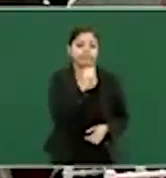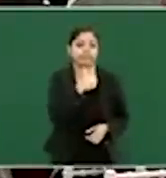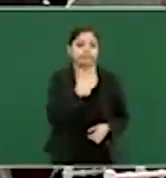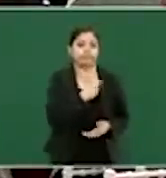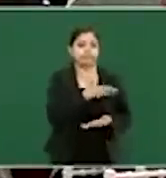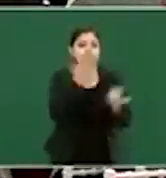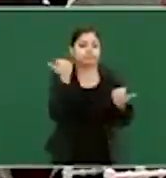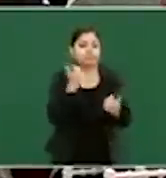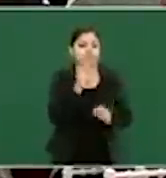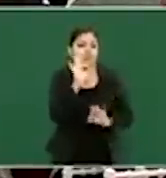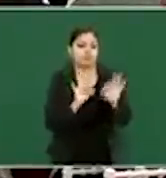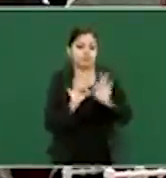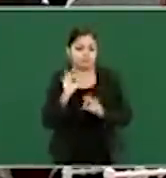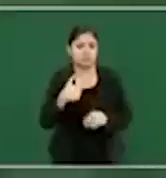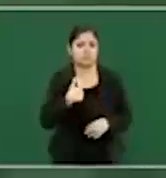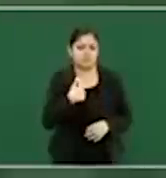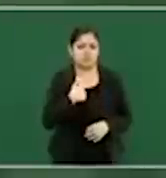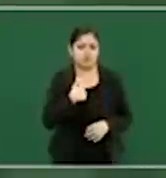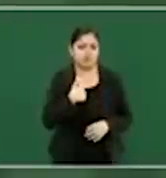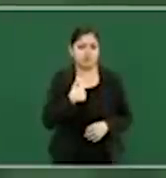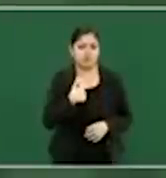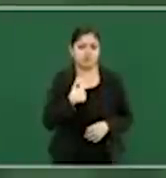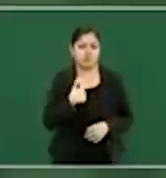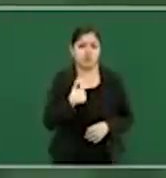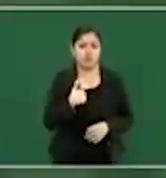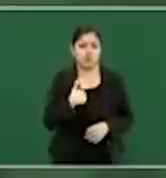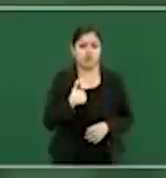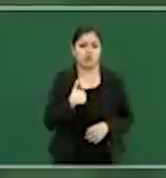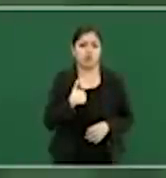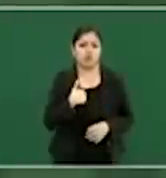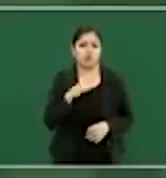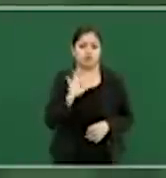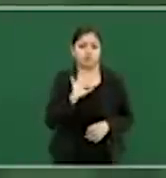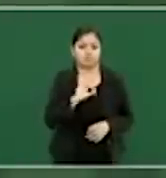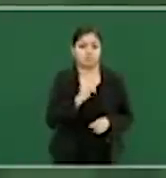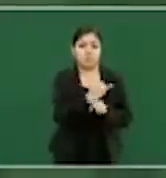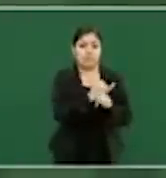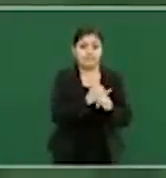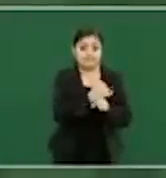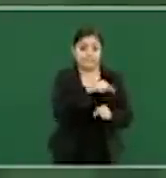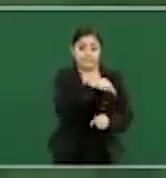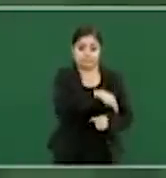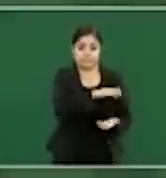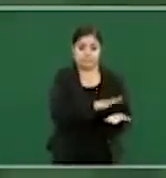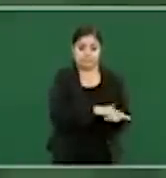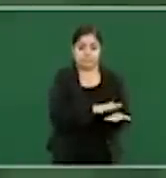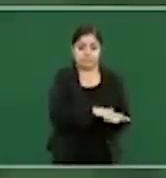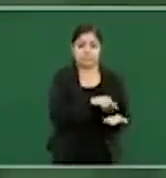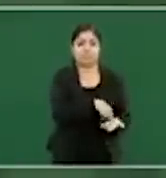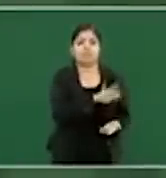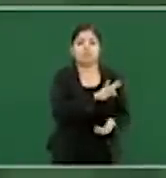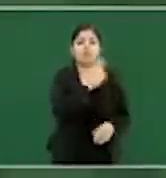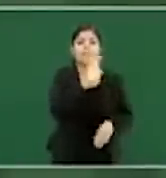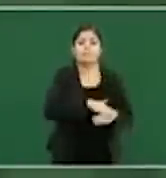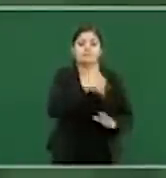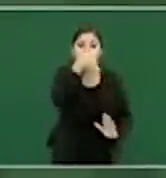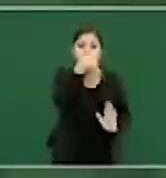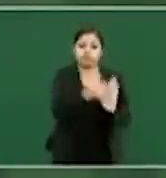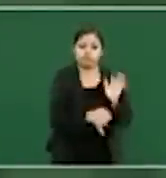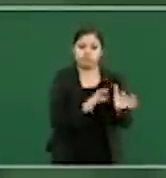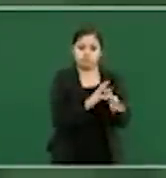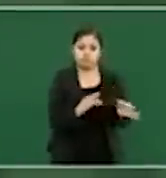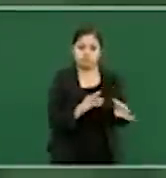eso. O sea, sí se podría en las carpetas de investigación llegar al detalle. Y sería